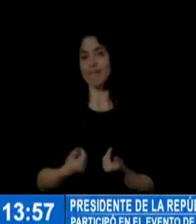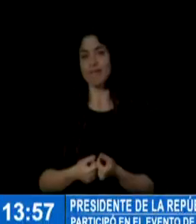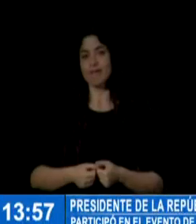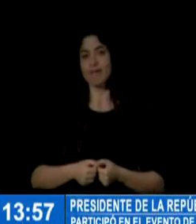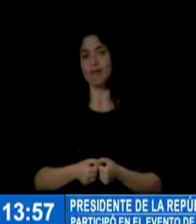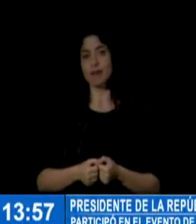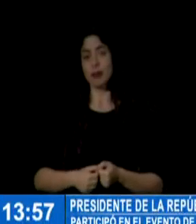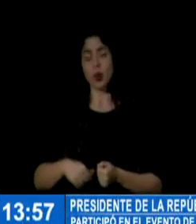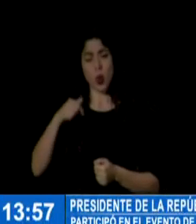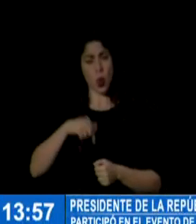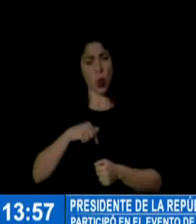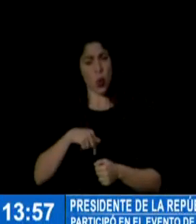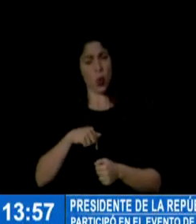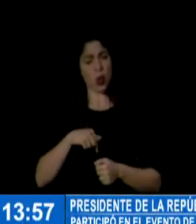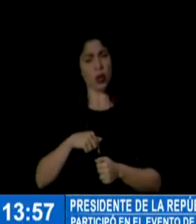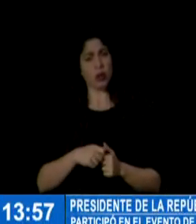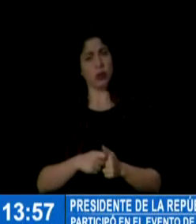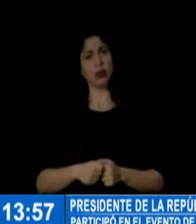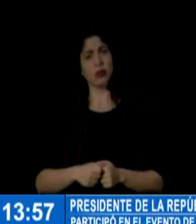Y una de las grandes